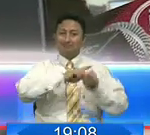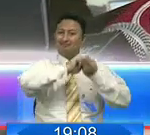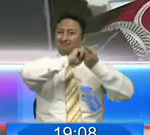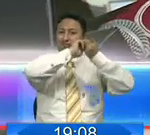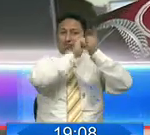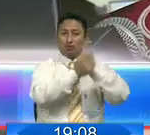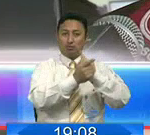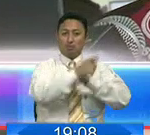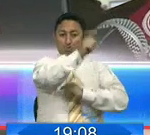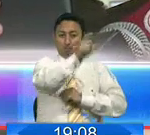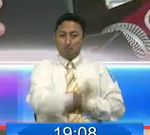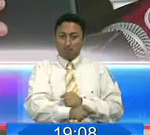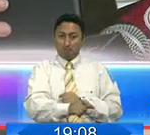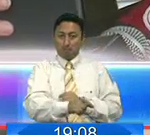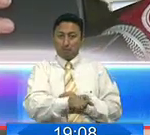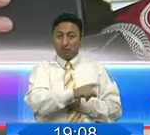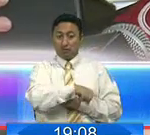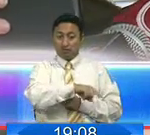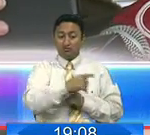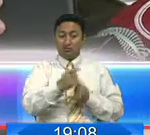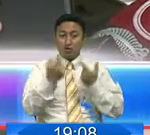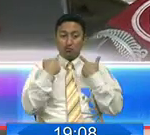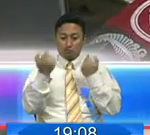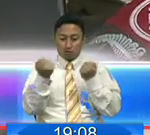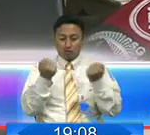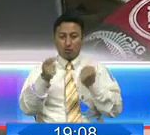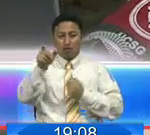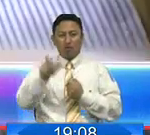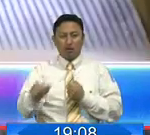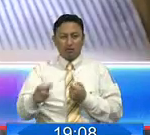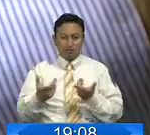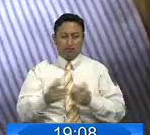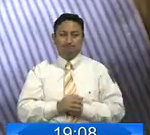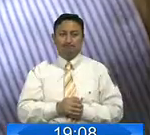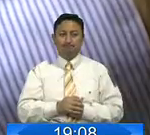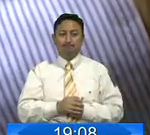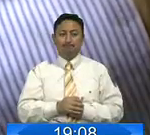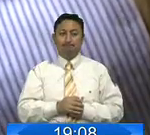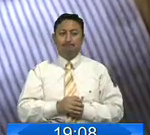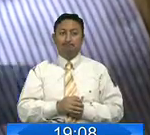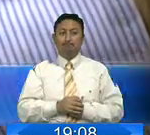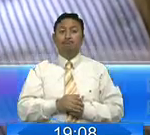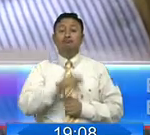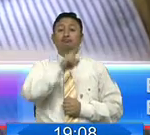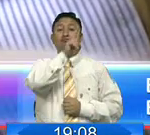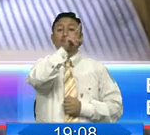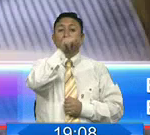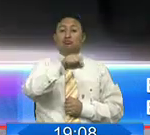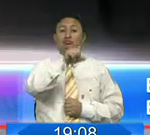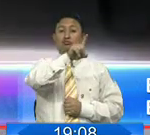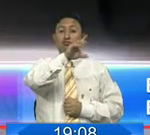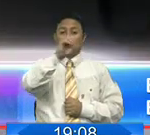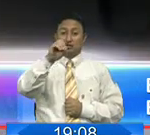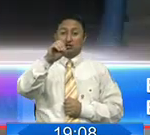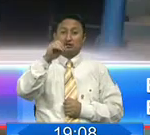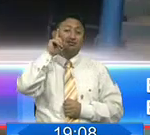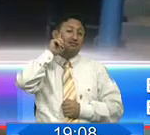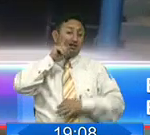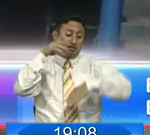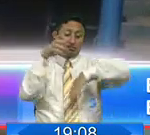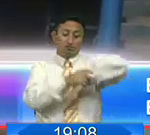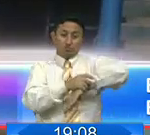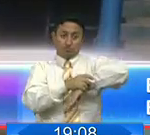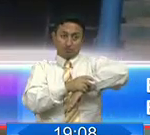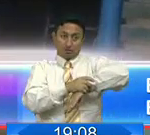las personas que están y que tienen que lidiar día a día con esta situación. En el caso de los 2.100 grilletes de seguridad que han sido